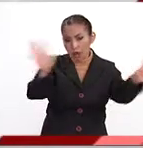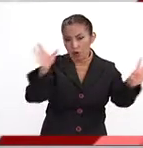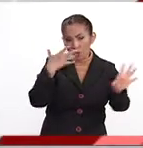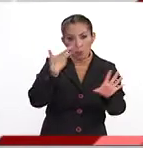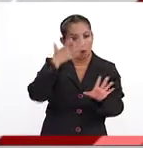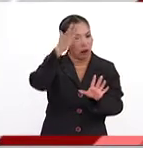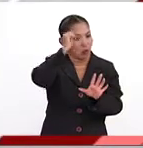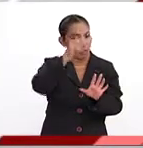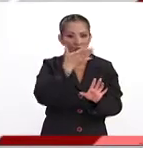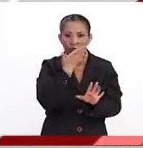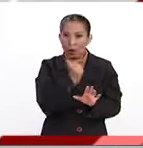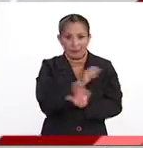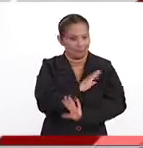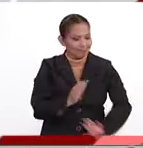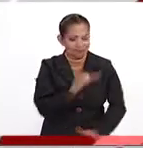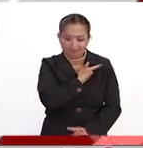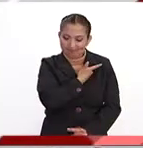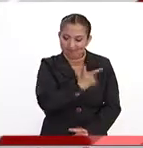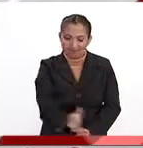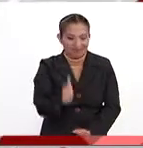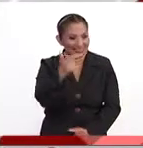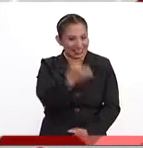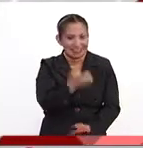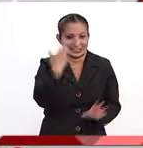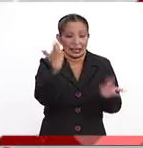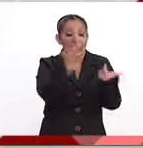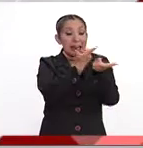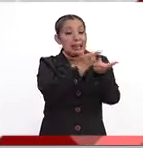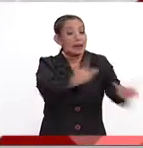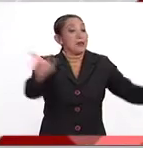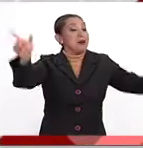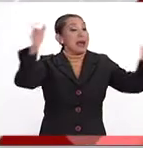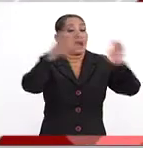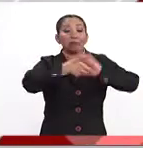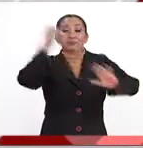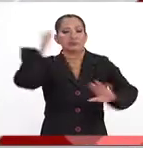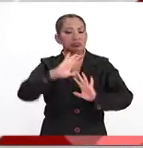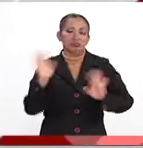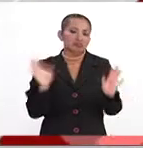de desacuerdo que tenemos con este mundo liberal, este mundo